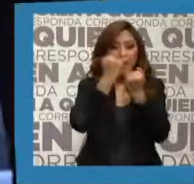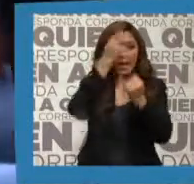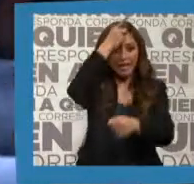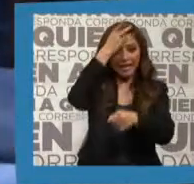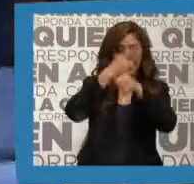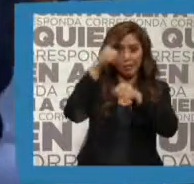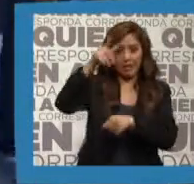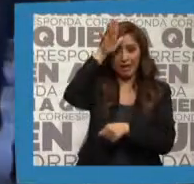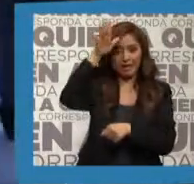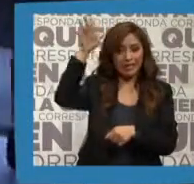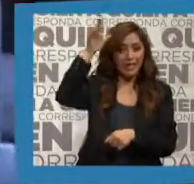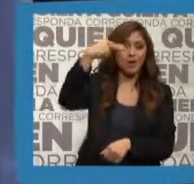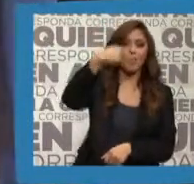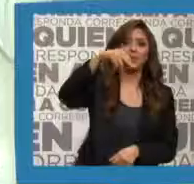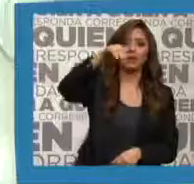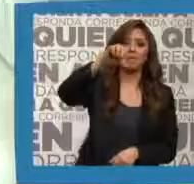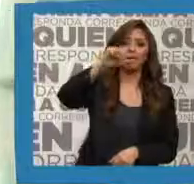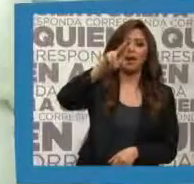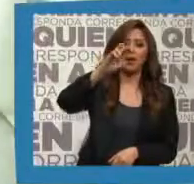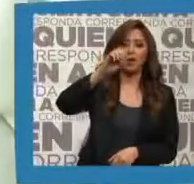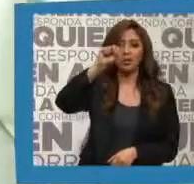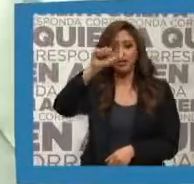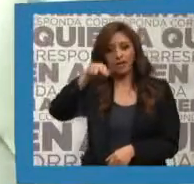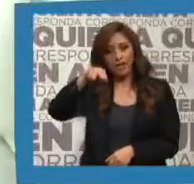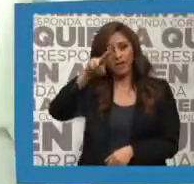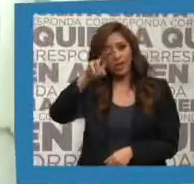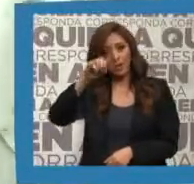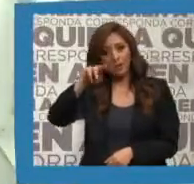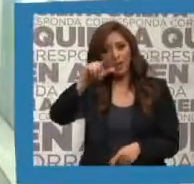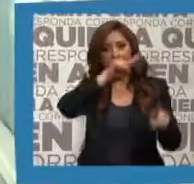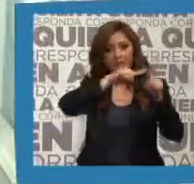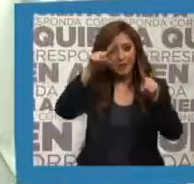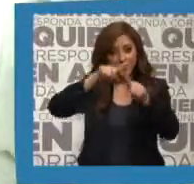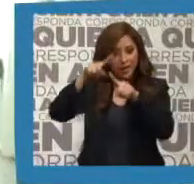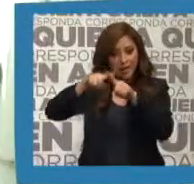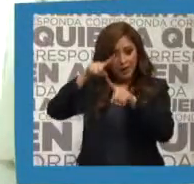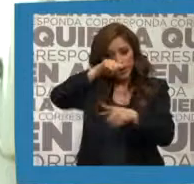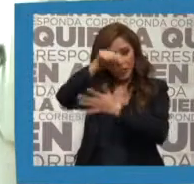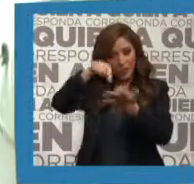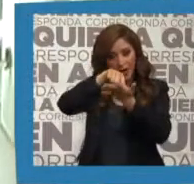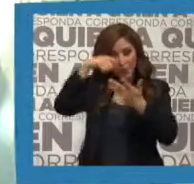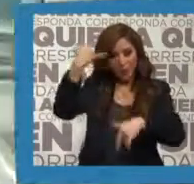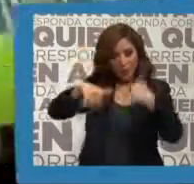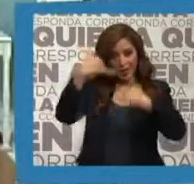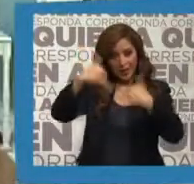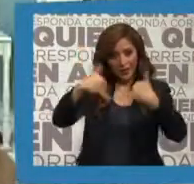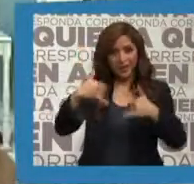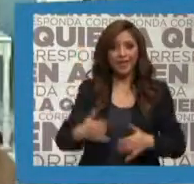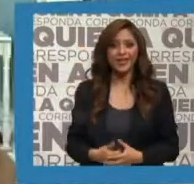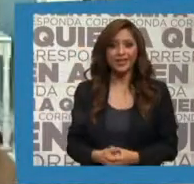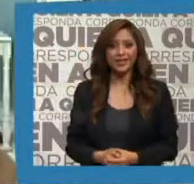de Azteca, Mario San Román, quien dio un recorrido por las distintas áreas de Juguetón.